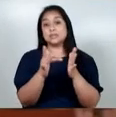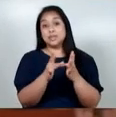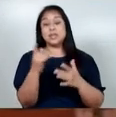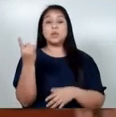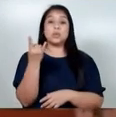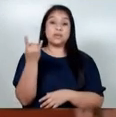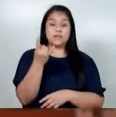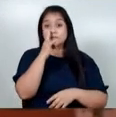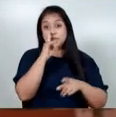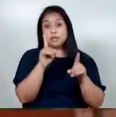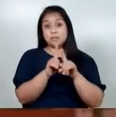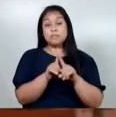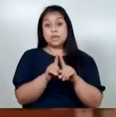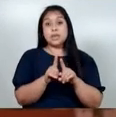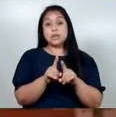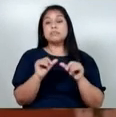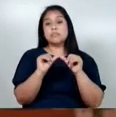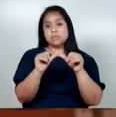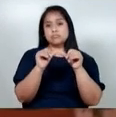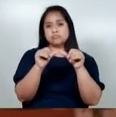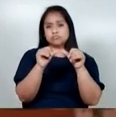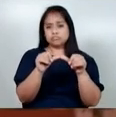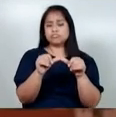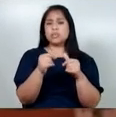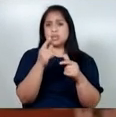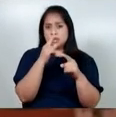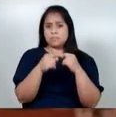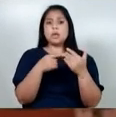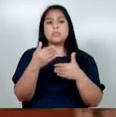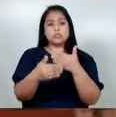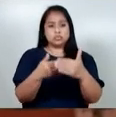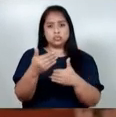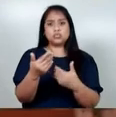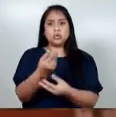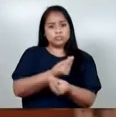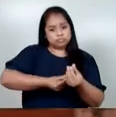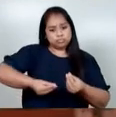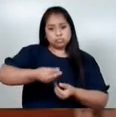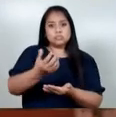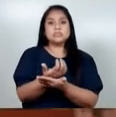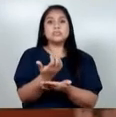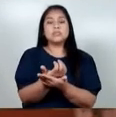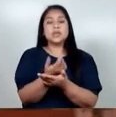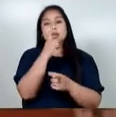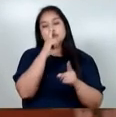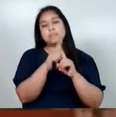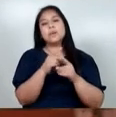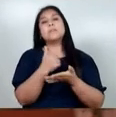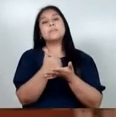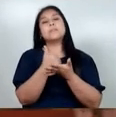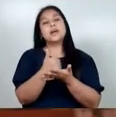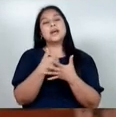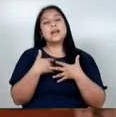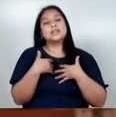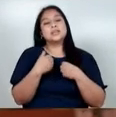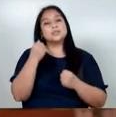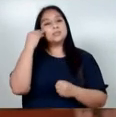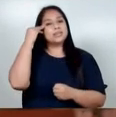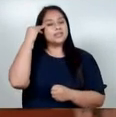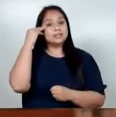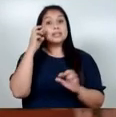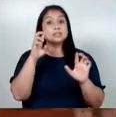y universitaria, pero también de continuar con la ruta de reactivación económica y contribuir a la salud mental de